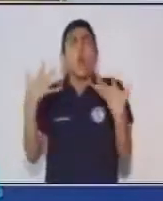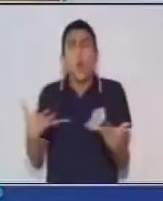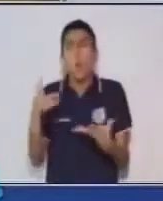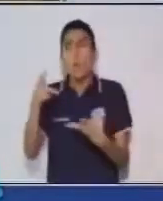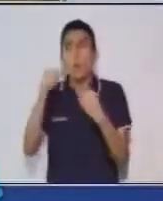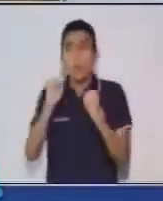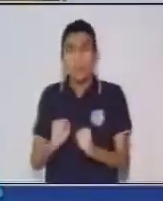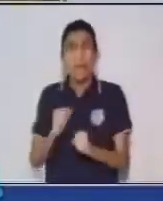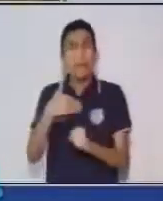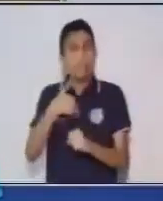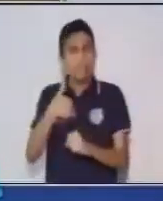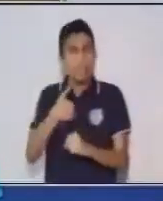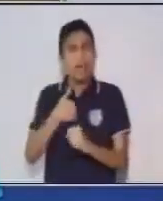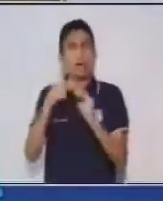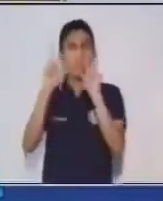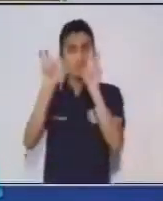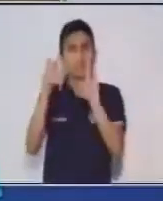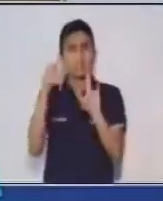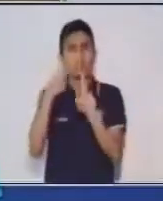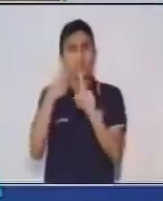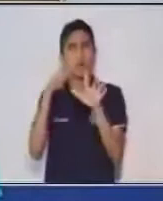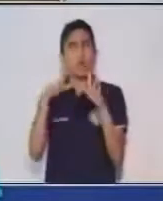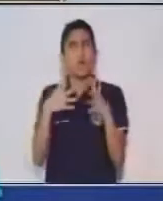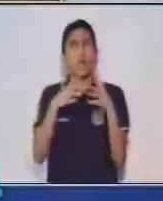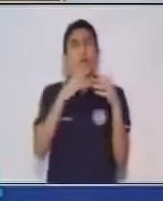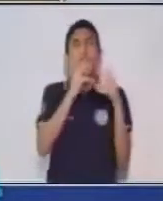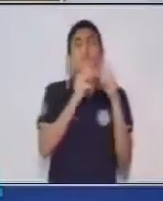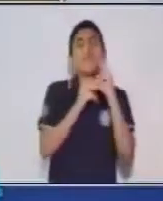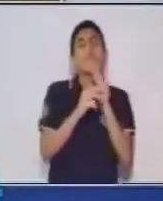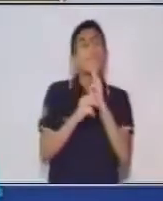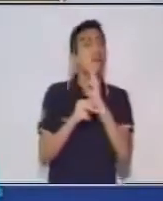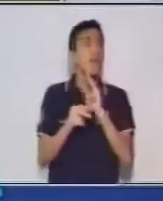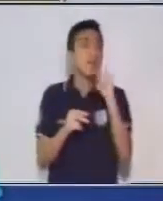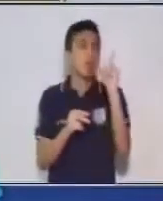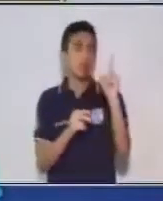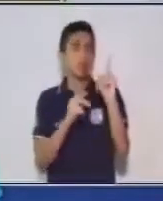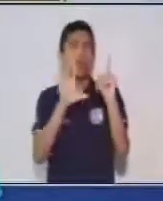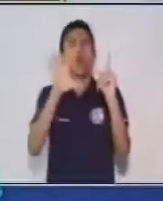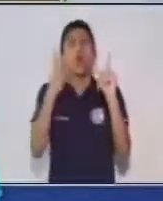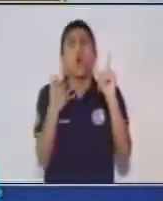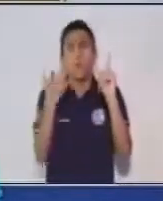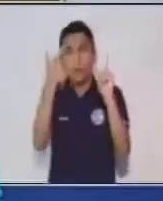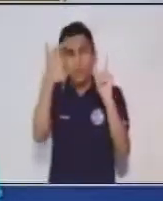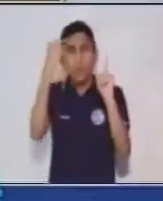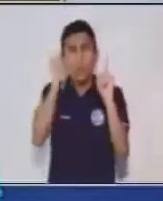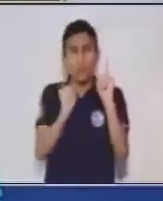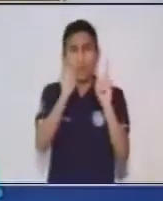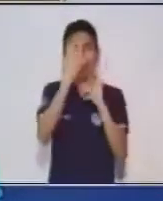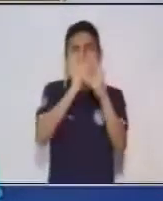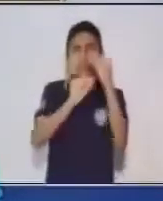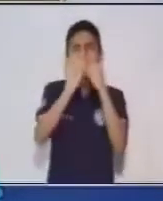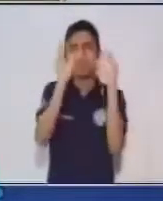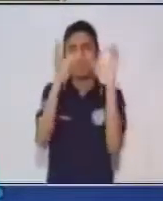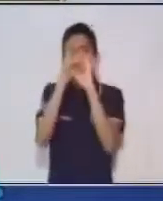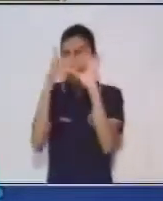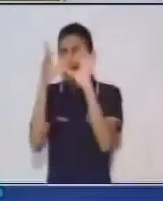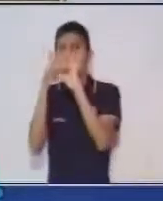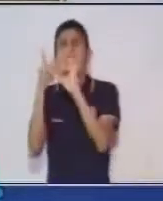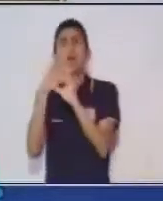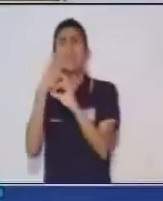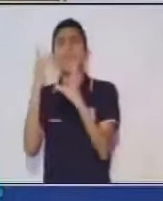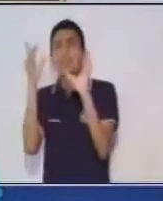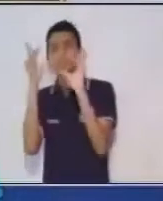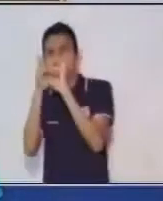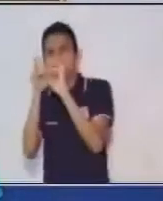que se lleva a cabo la conjugación de los verbos, ya que una parte importante al momento que nosotros hablamos,